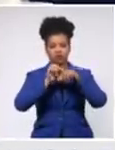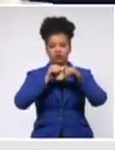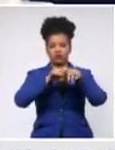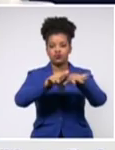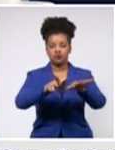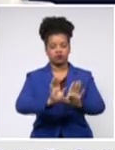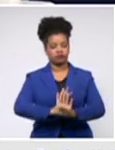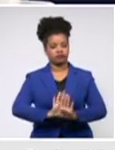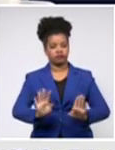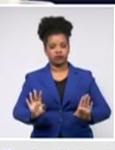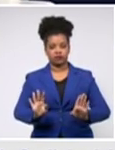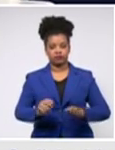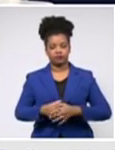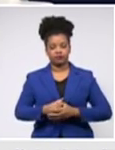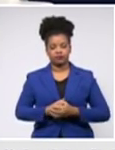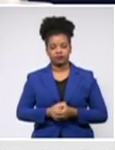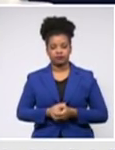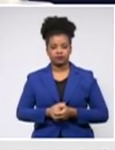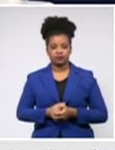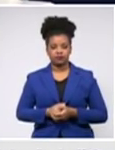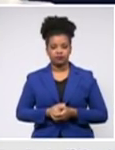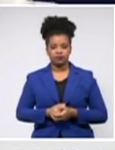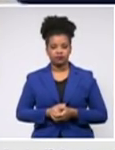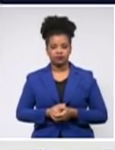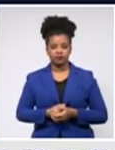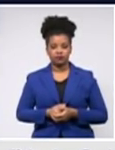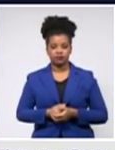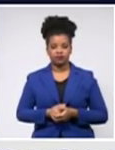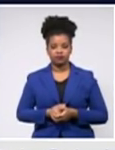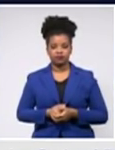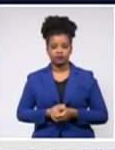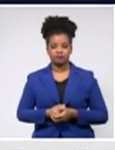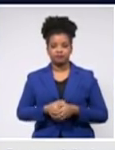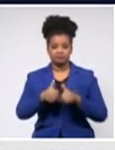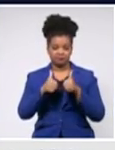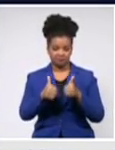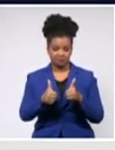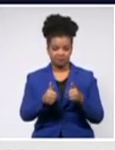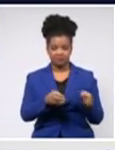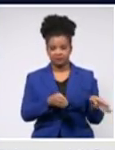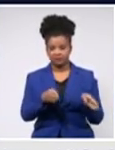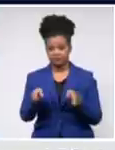tenemos en nuestro país. Bien, el mundo